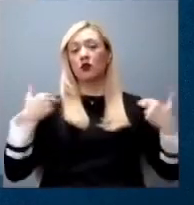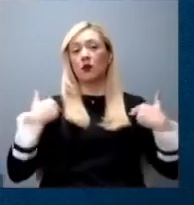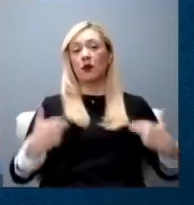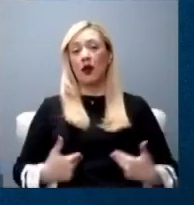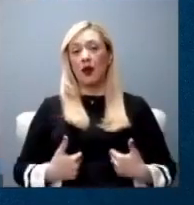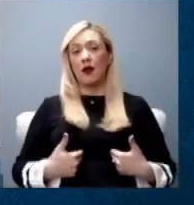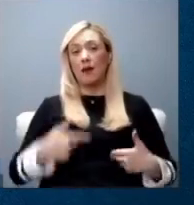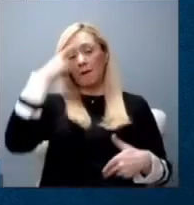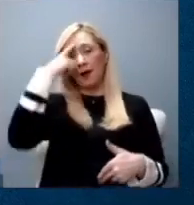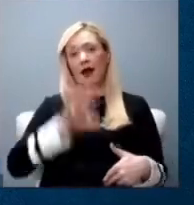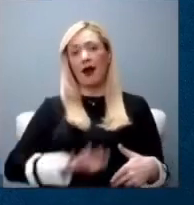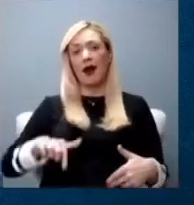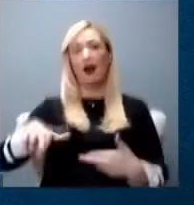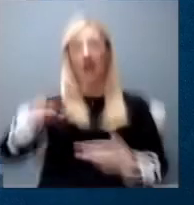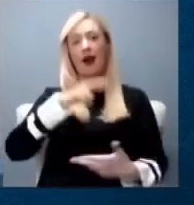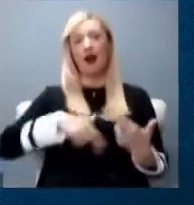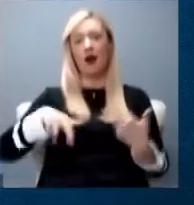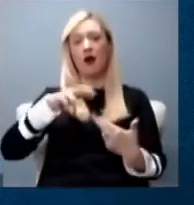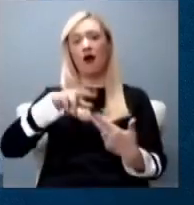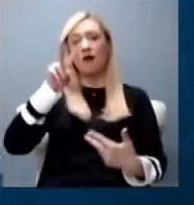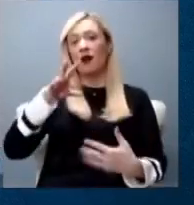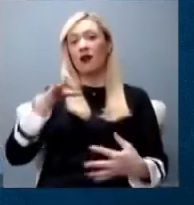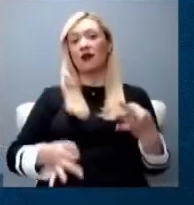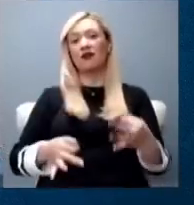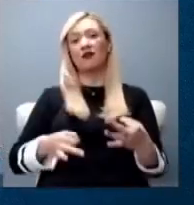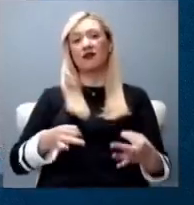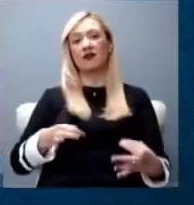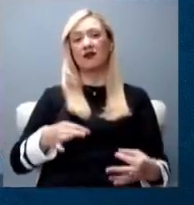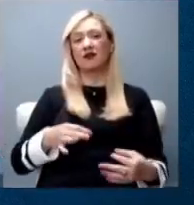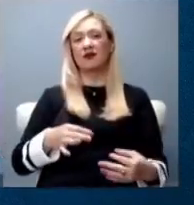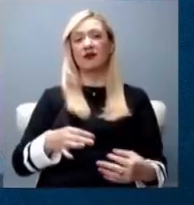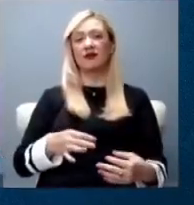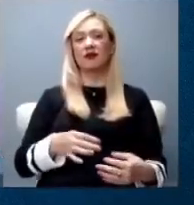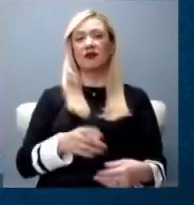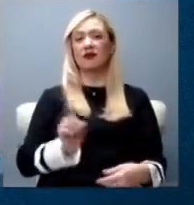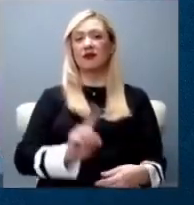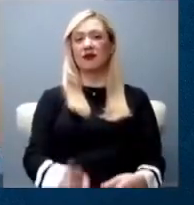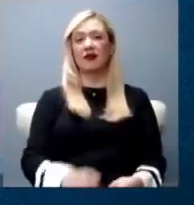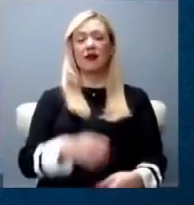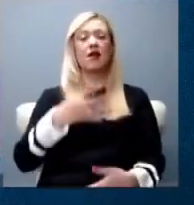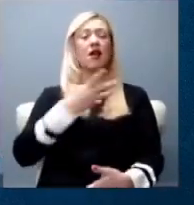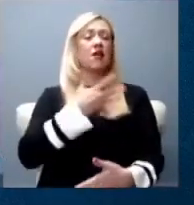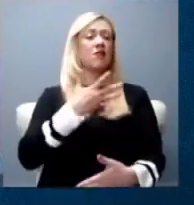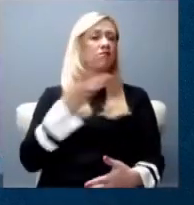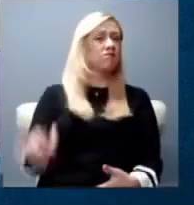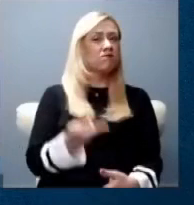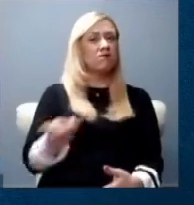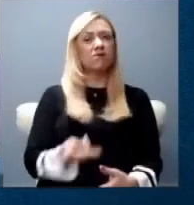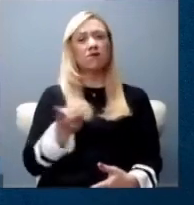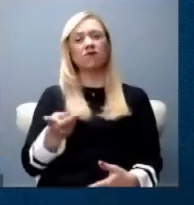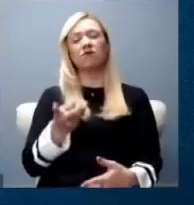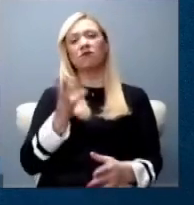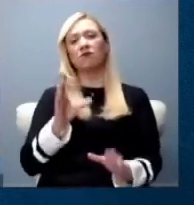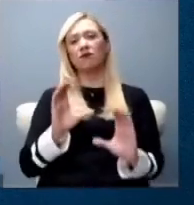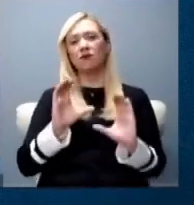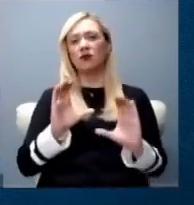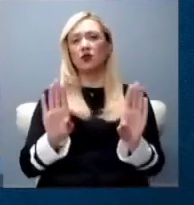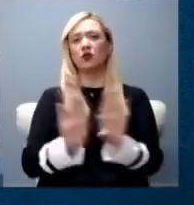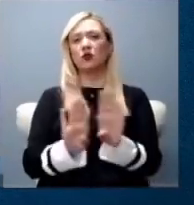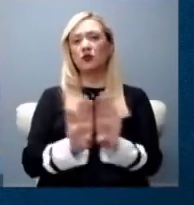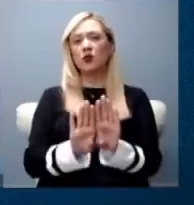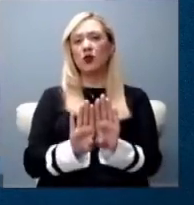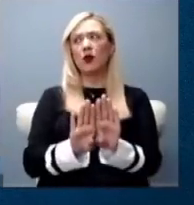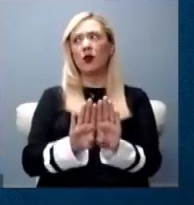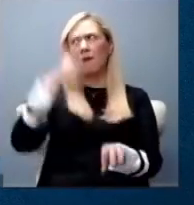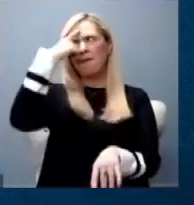nuestra región, muy importante el papel que tiene la Corte Interamericana de Derechos Humanos. Marcia, hay una pregunta que no me dio tiempo de hacer en el primer bloque, que es, ¿cuál